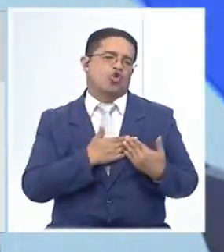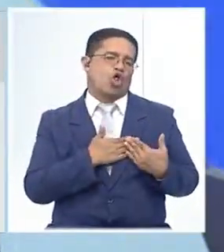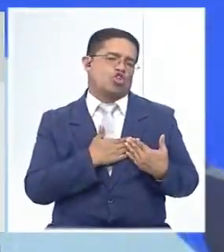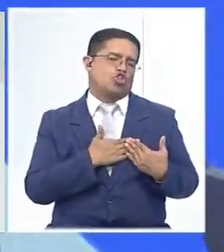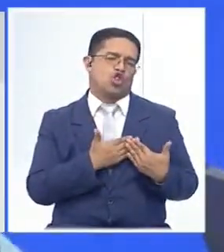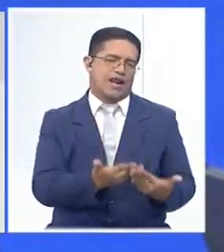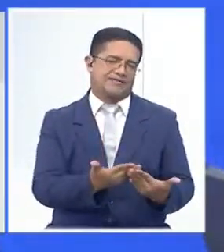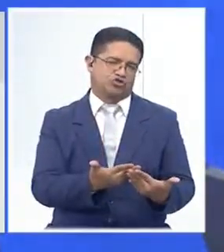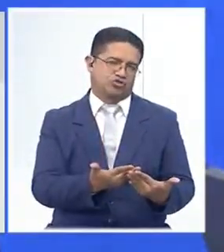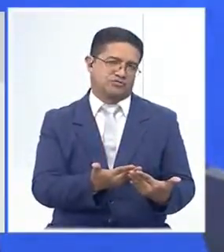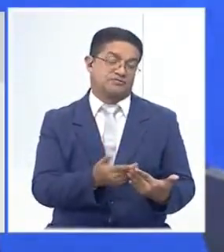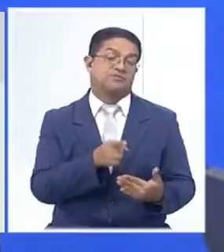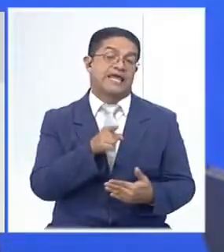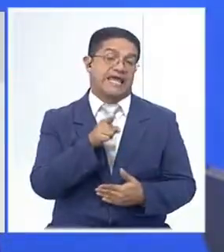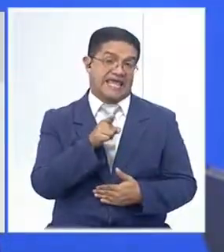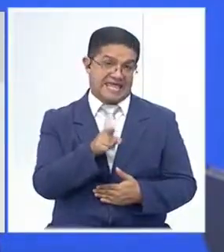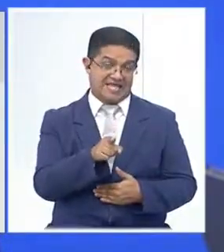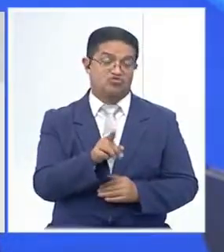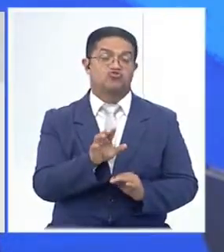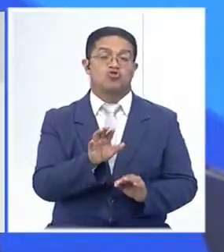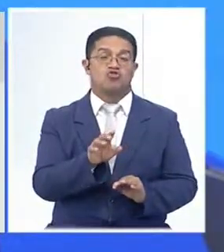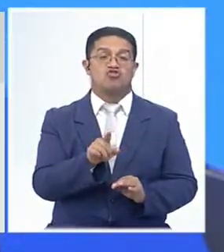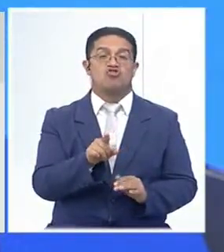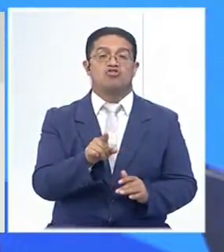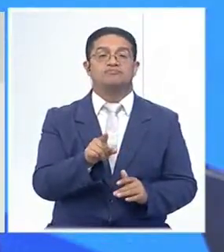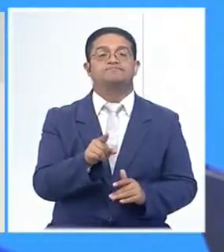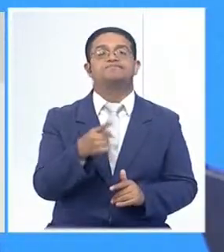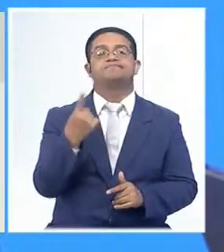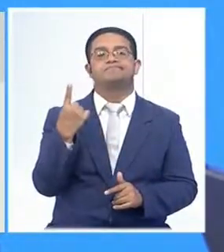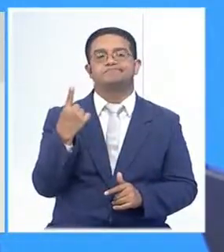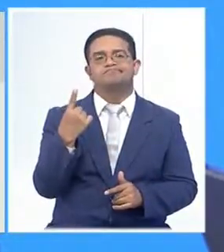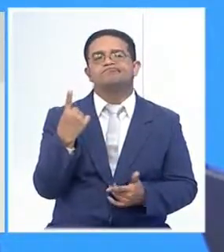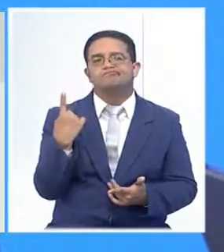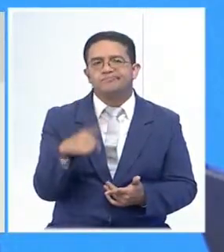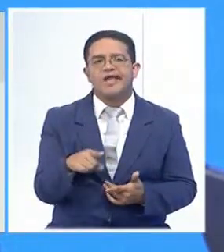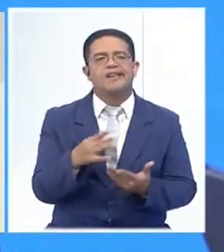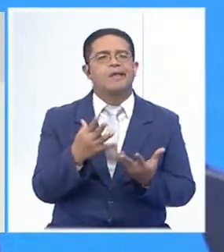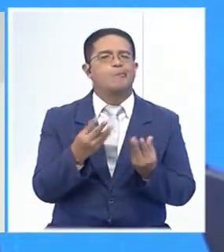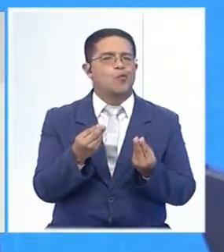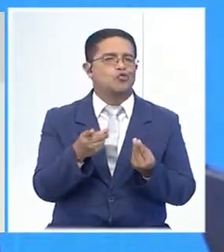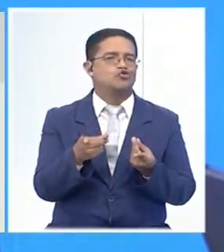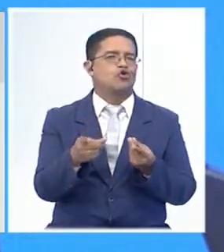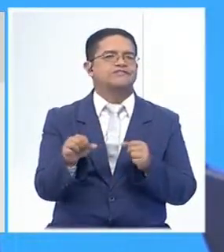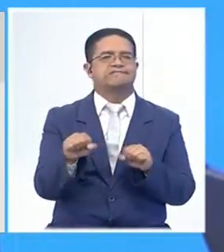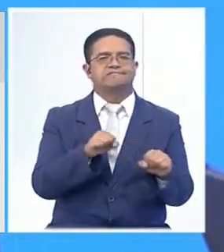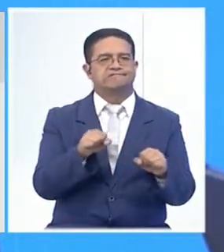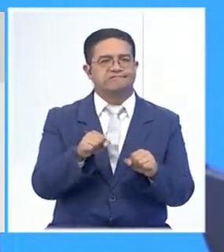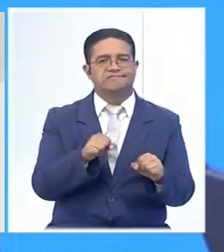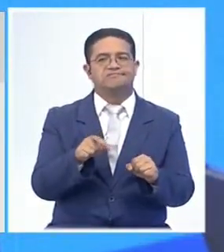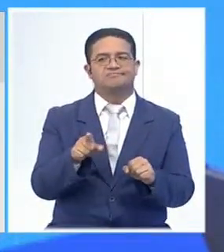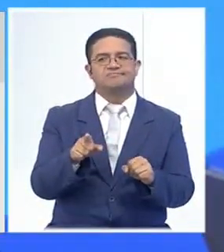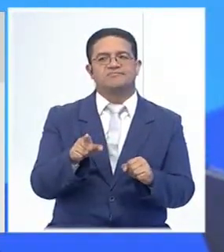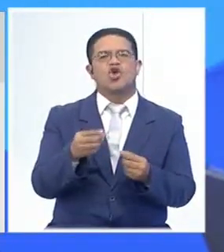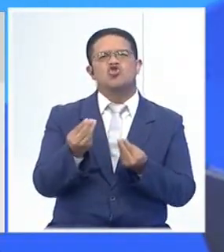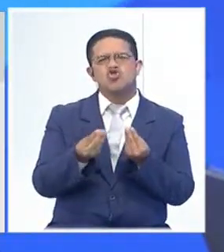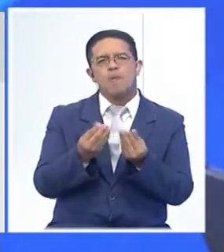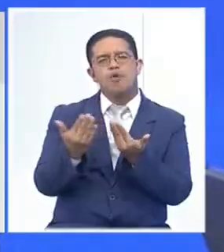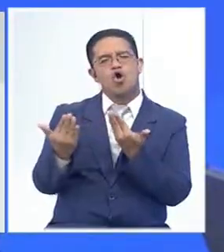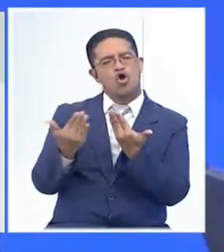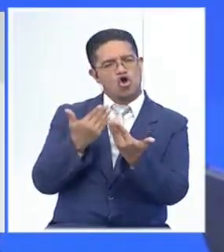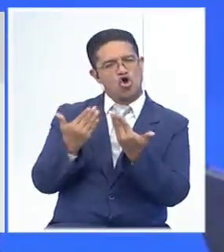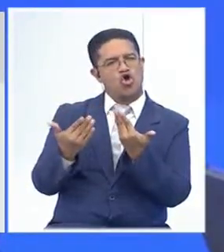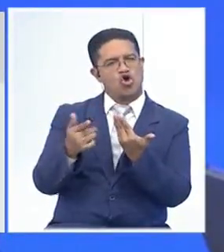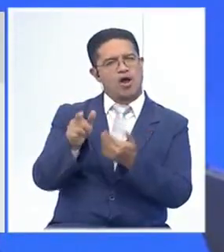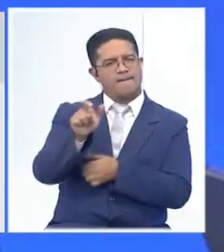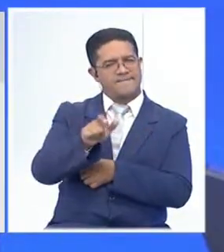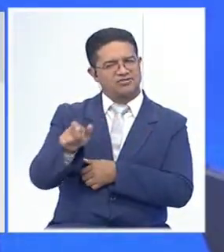voluntaria. Bueno, eso lleva una serie de acciones que se toman, el trato al donante con